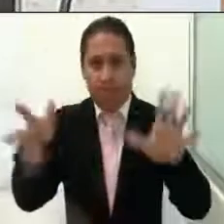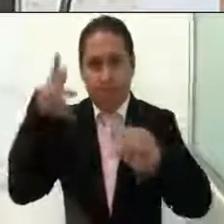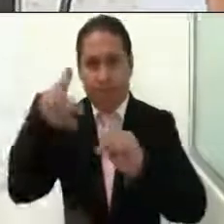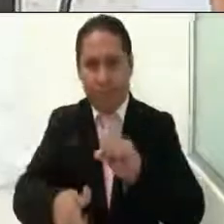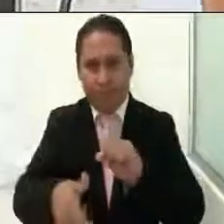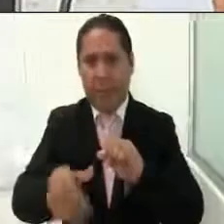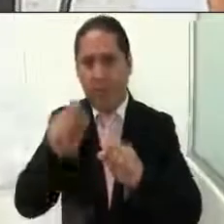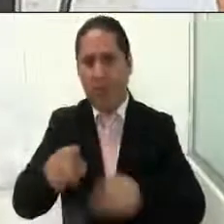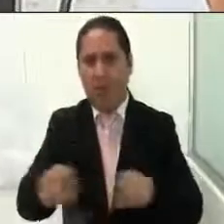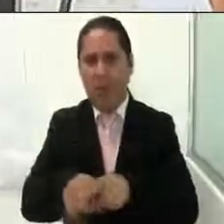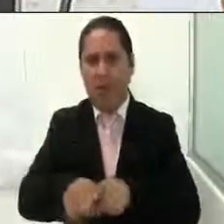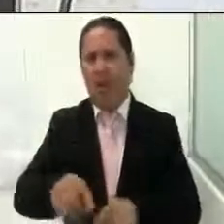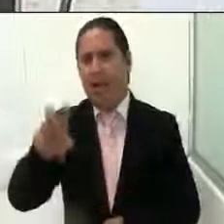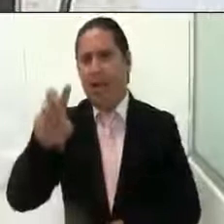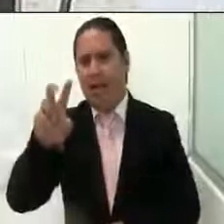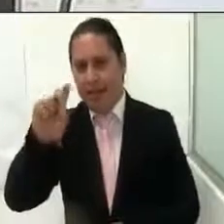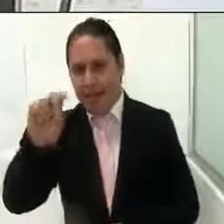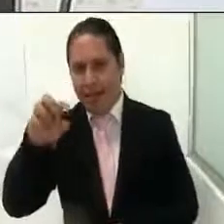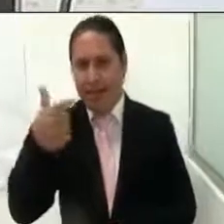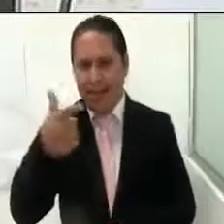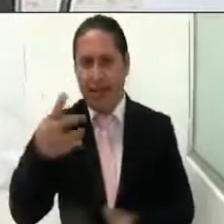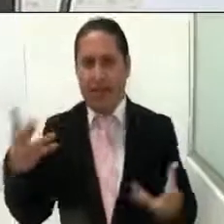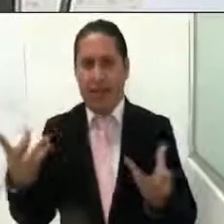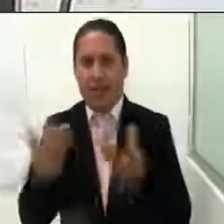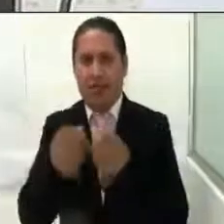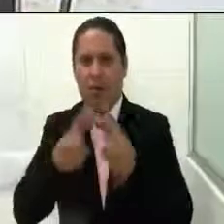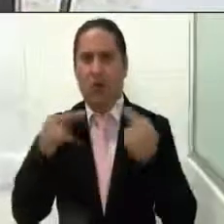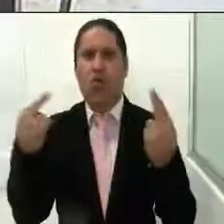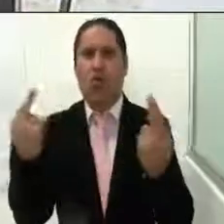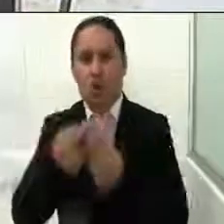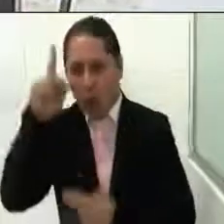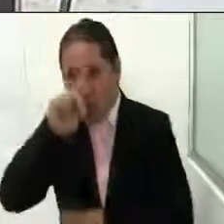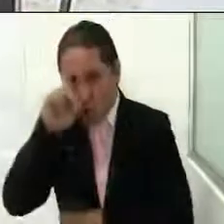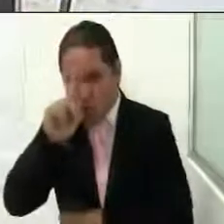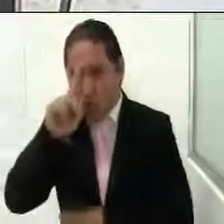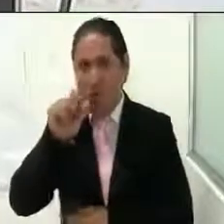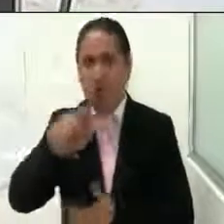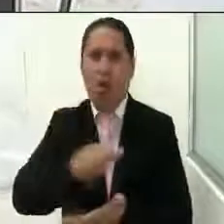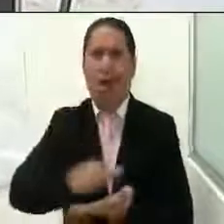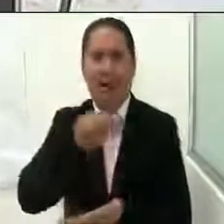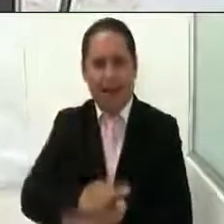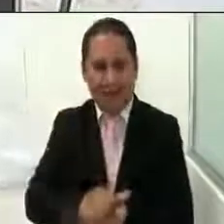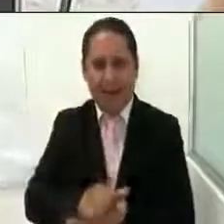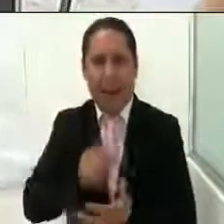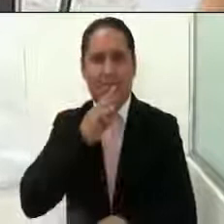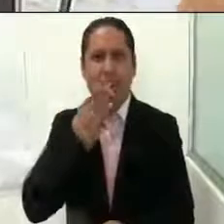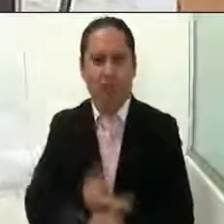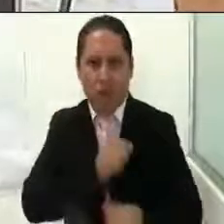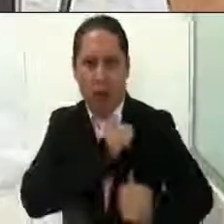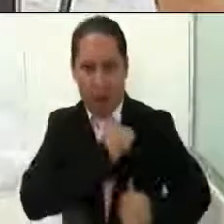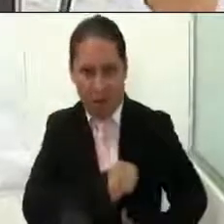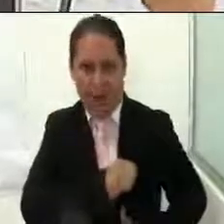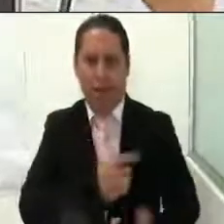la trigésima séptima reunión del consejo nacional de funcionarios del registro civil donde se tuvo la fortuna